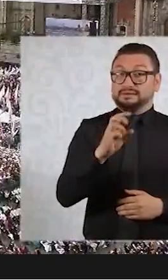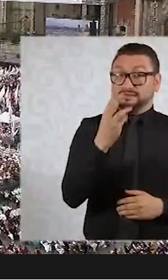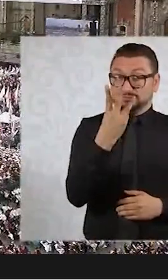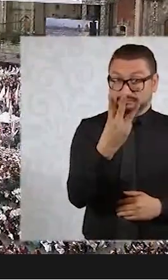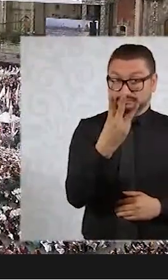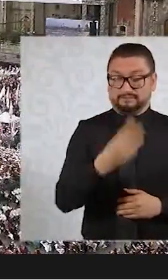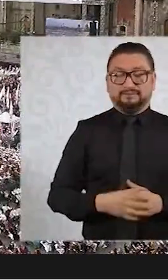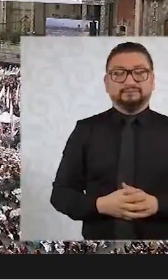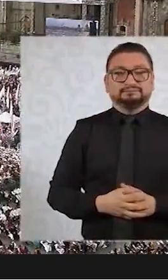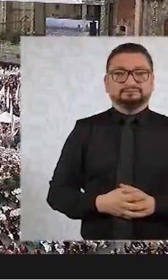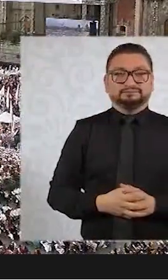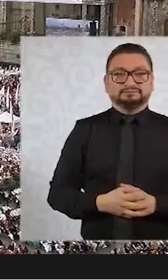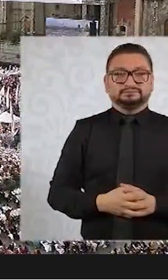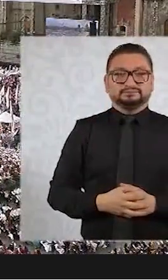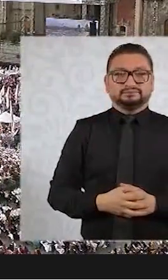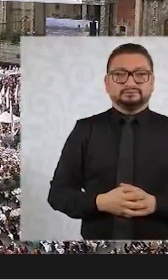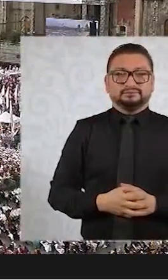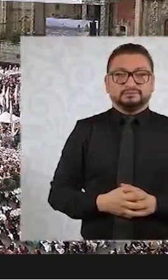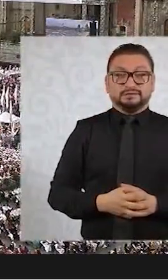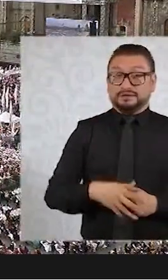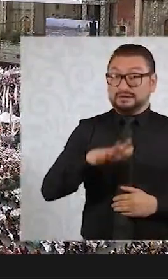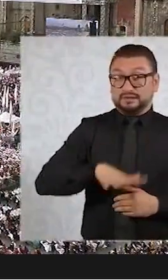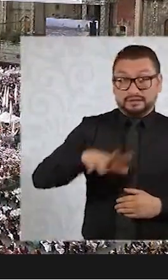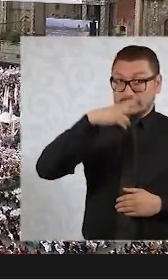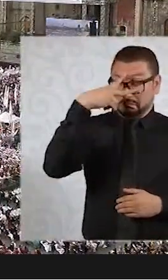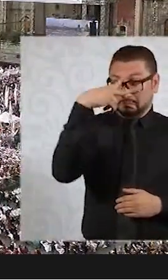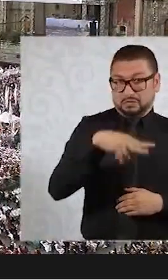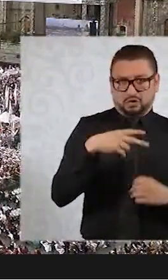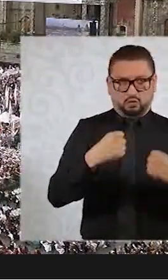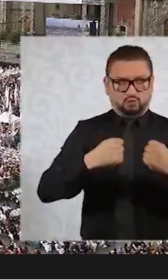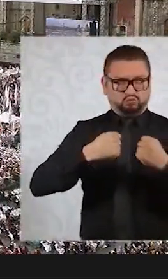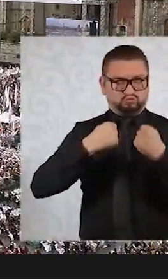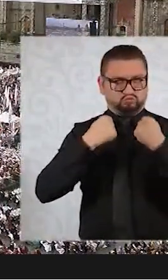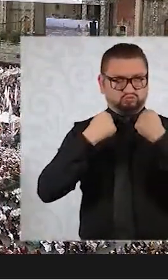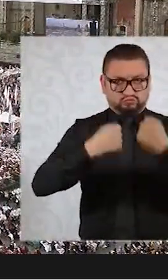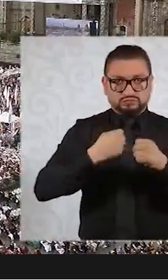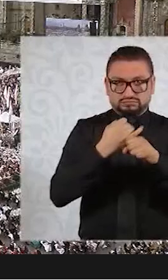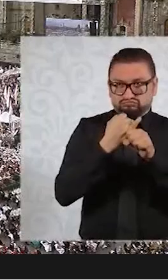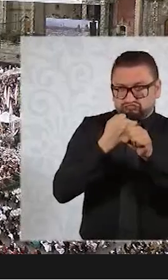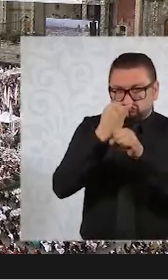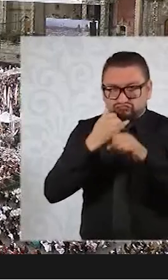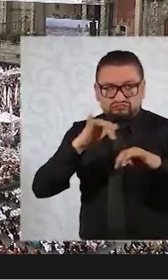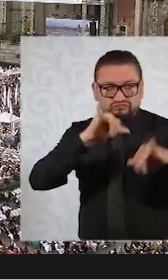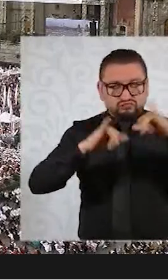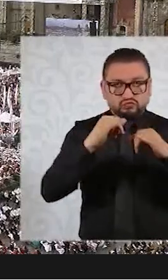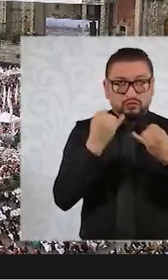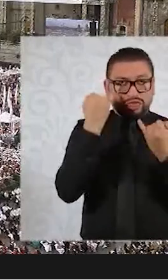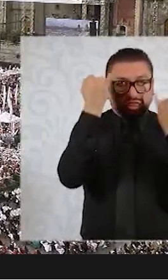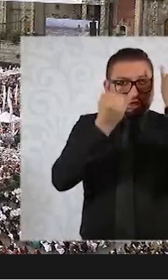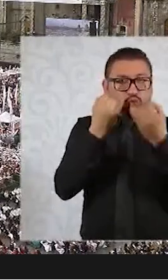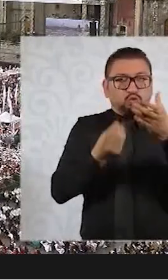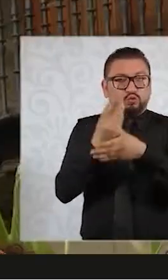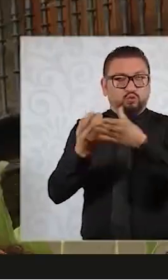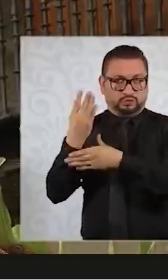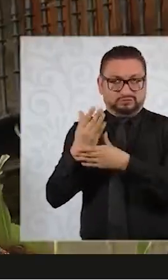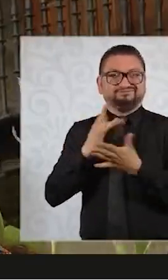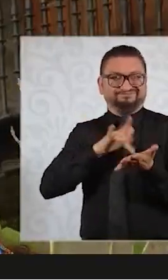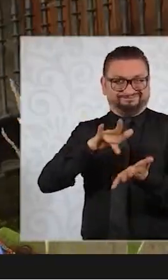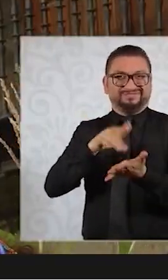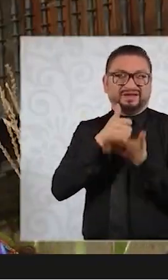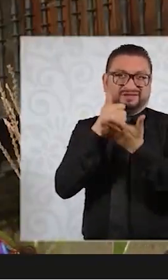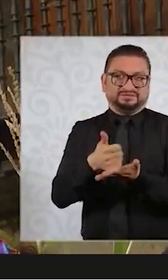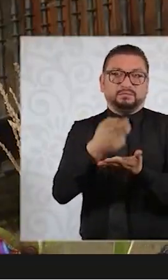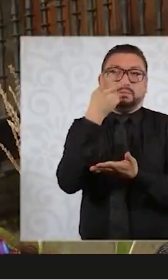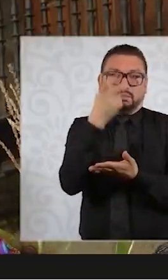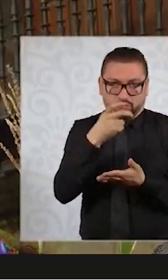refiriéndose a él como el presidente López Obrador. A mí me parece que eso no es correcto, porque de acuerdo al 89